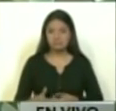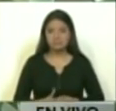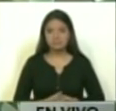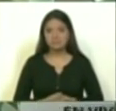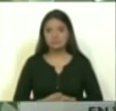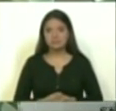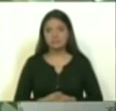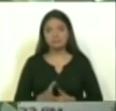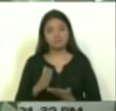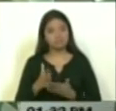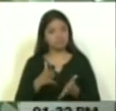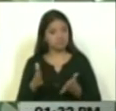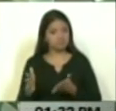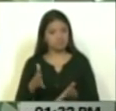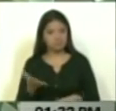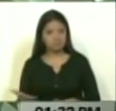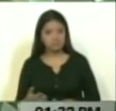Timorata.